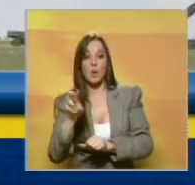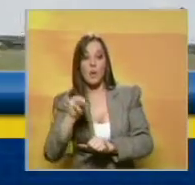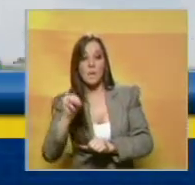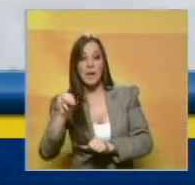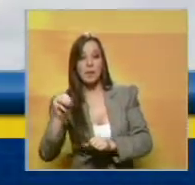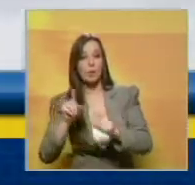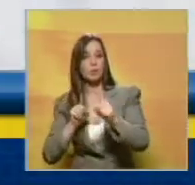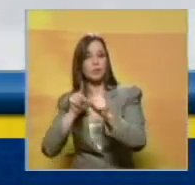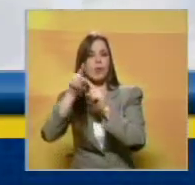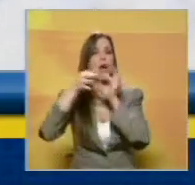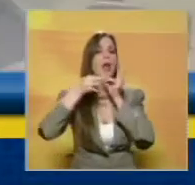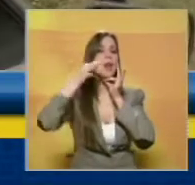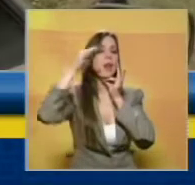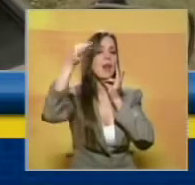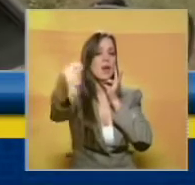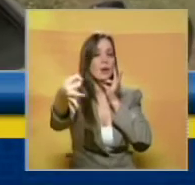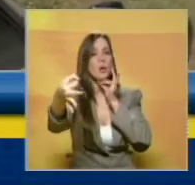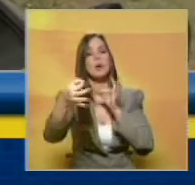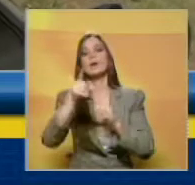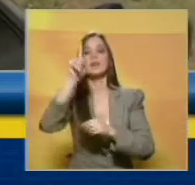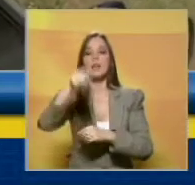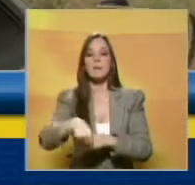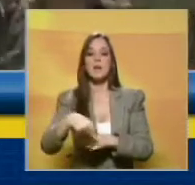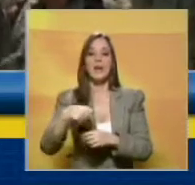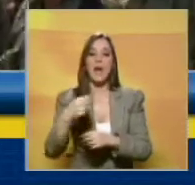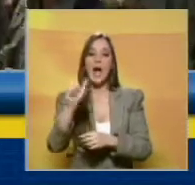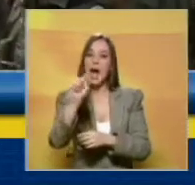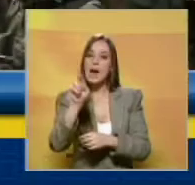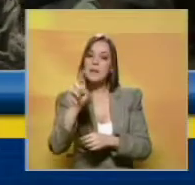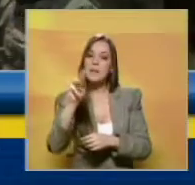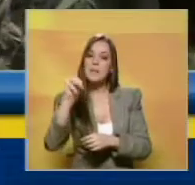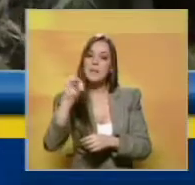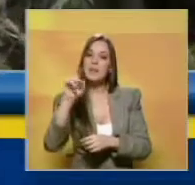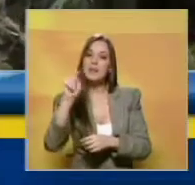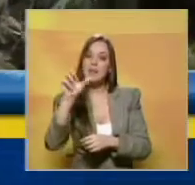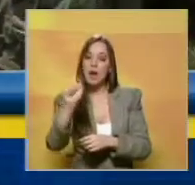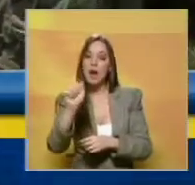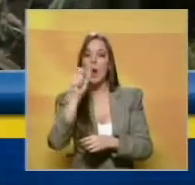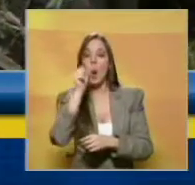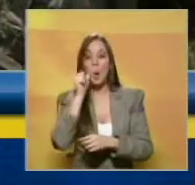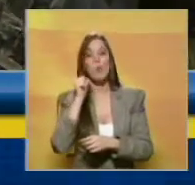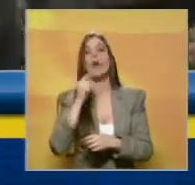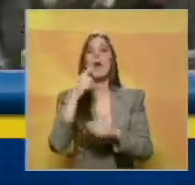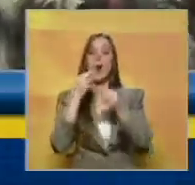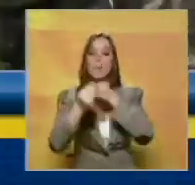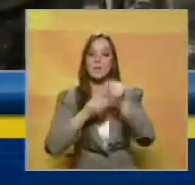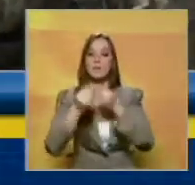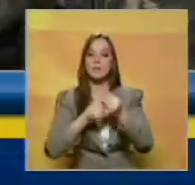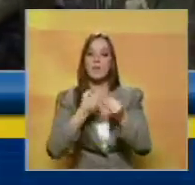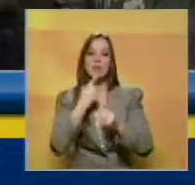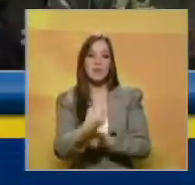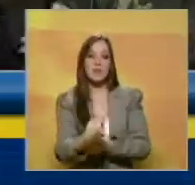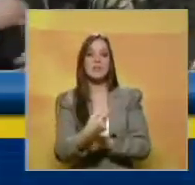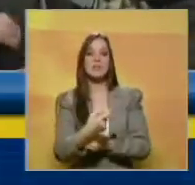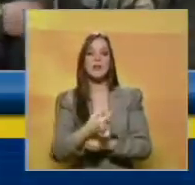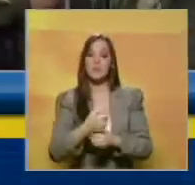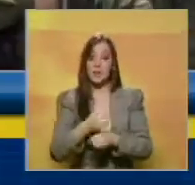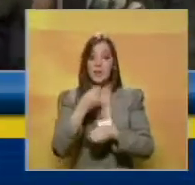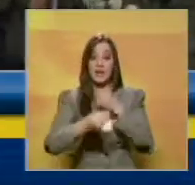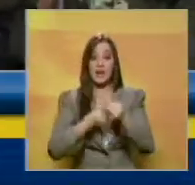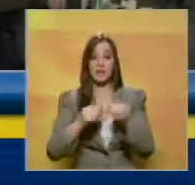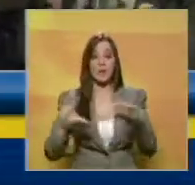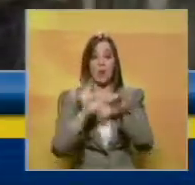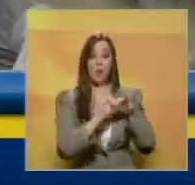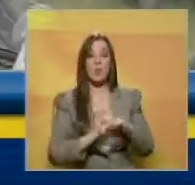kilómetros y del Mitas calibre 152. El jefe de las operaciones militares del país señaló durante el ejercicio que existe